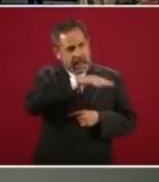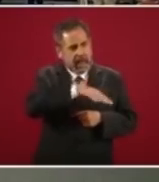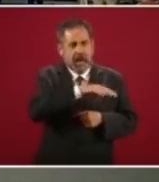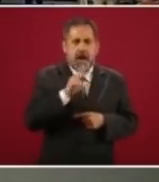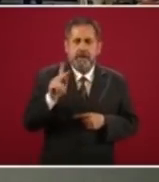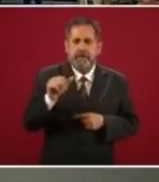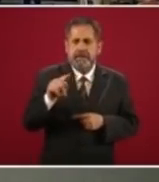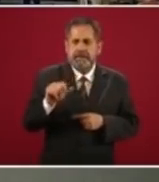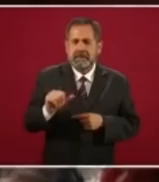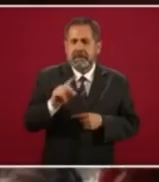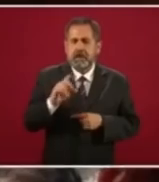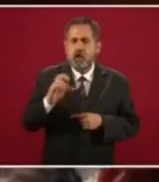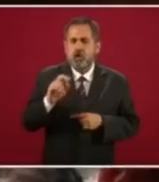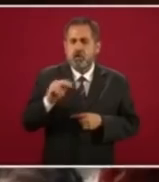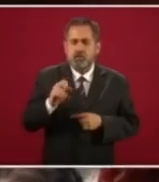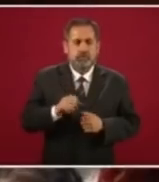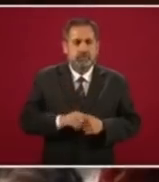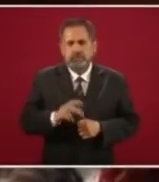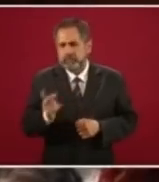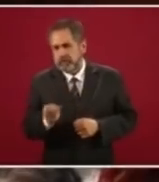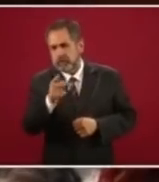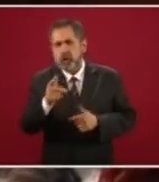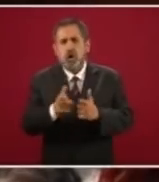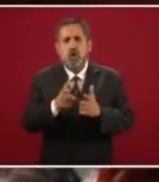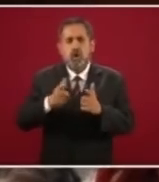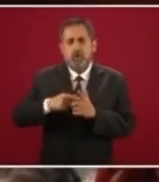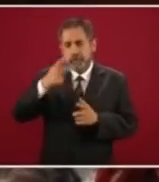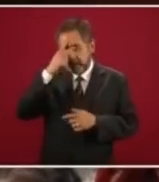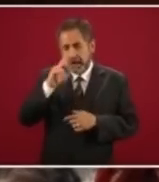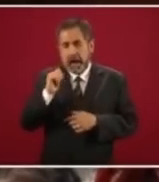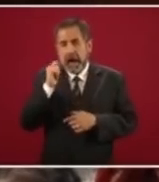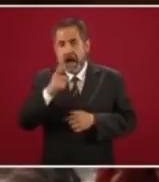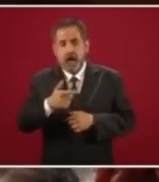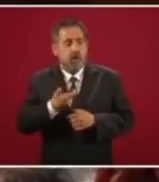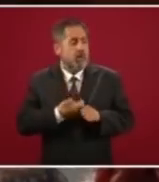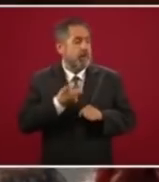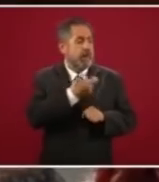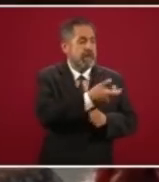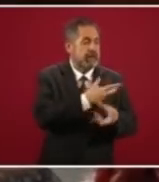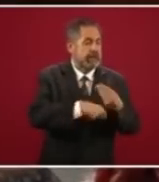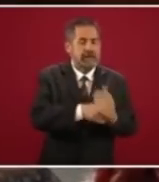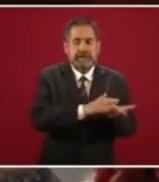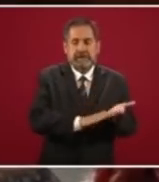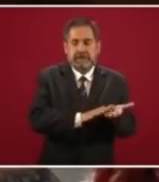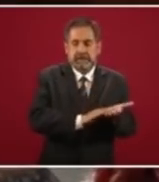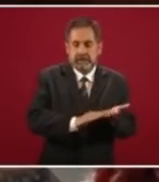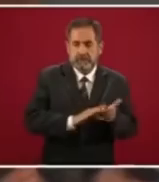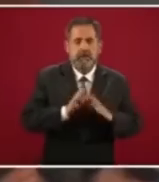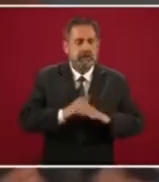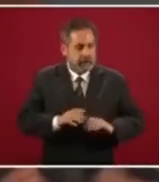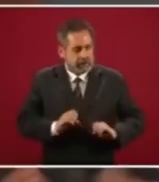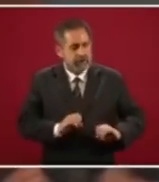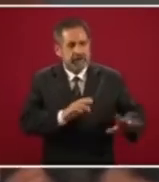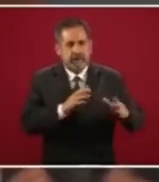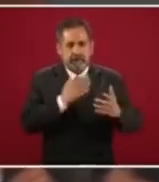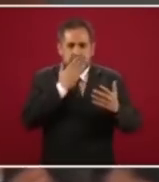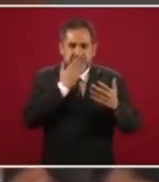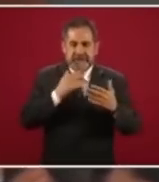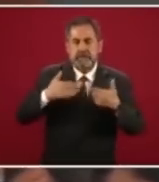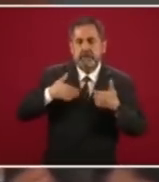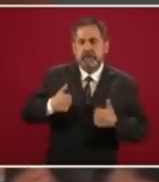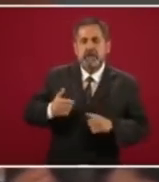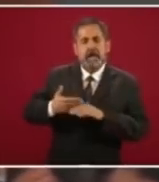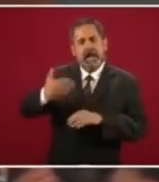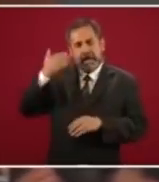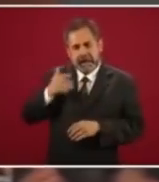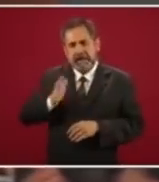secretaria si Grupo México pagará algún tipo de indemnización una vez que soltó esta concesión. Digo, entiendo que se pagó